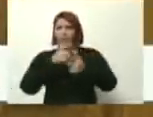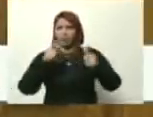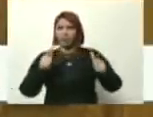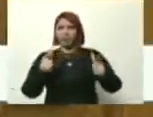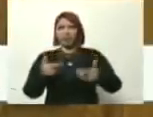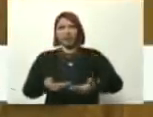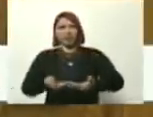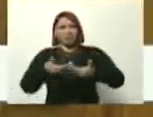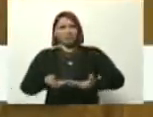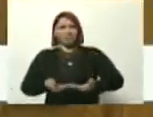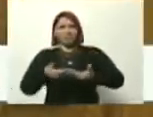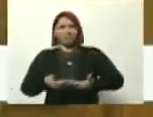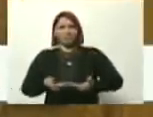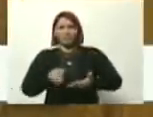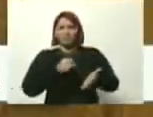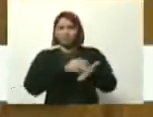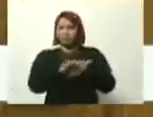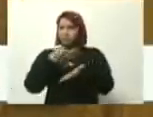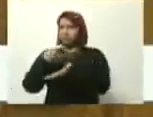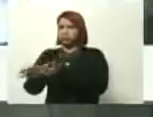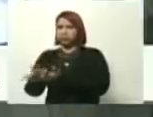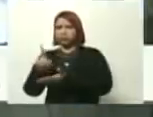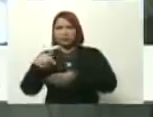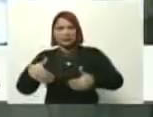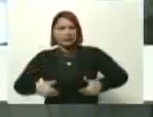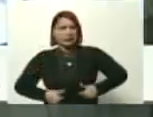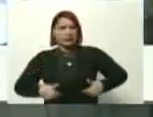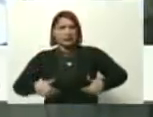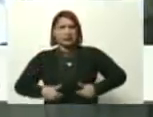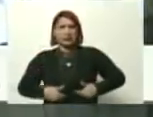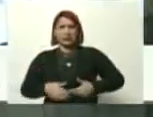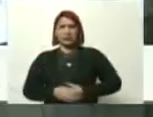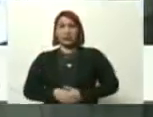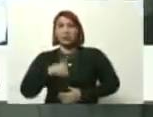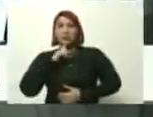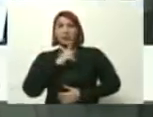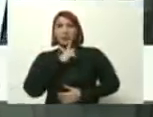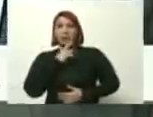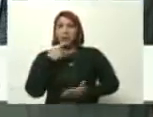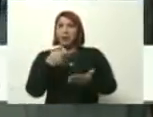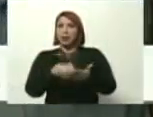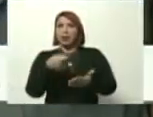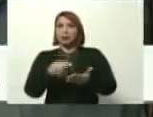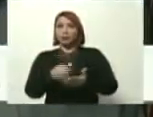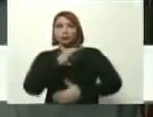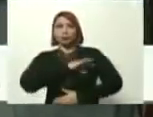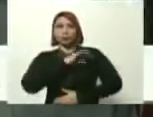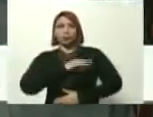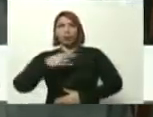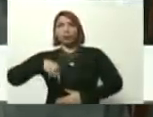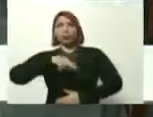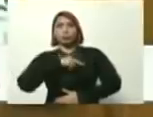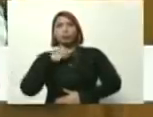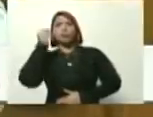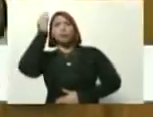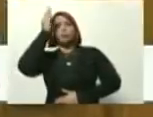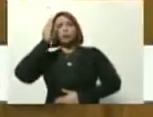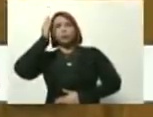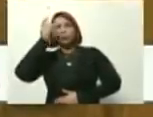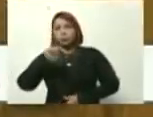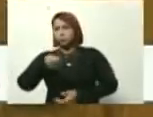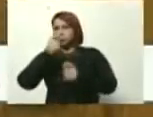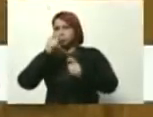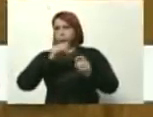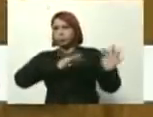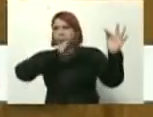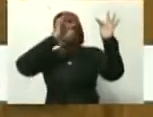peso, es un gasto, es un sacrificio y lo llaman el gasto social, para nosotros la concepción que nos heredó